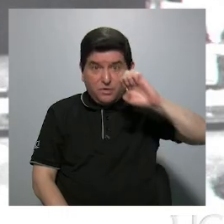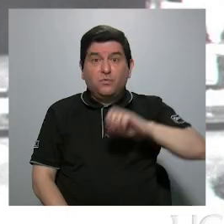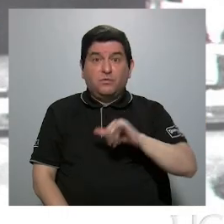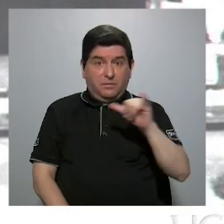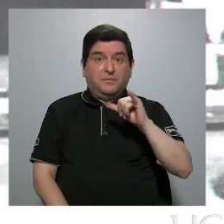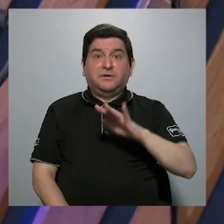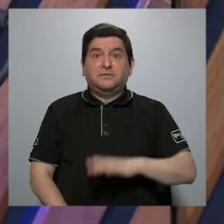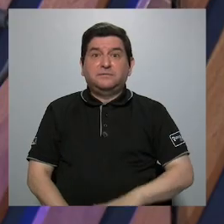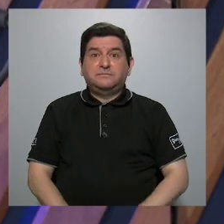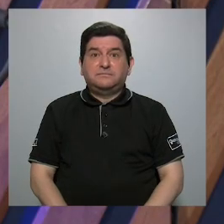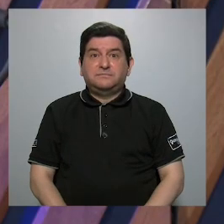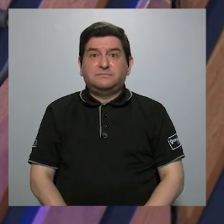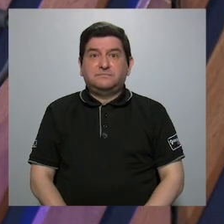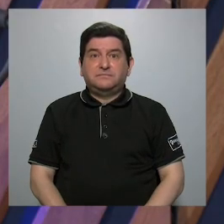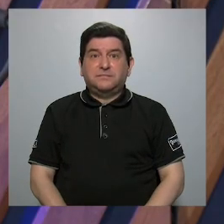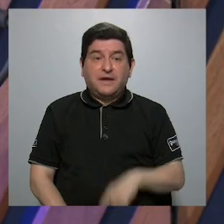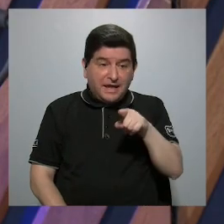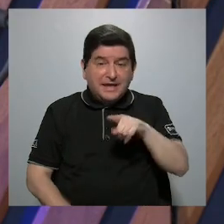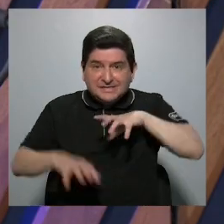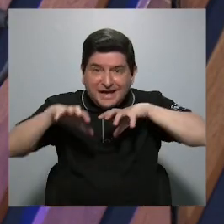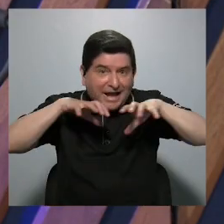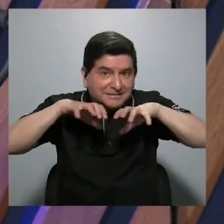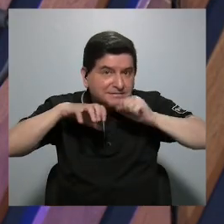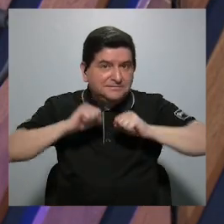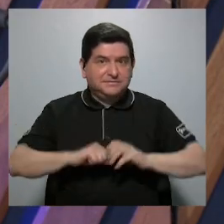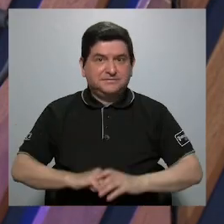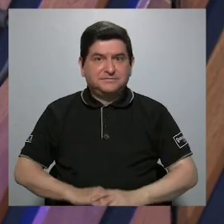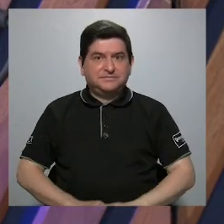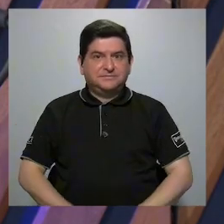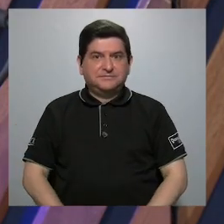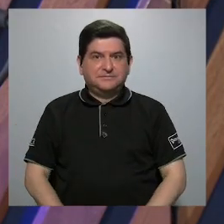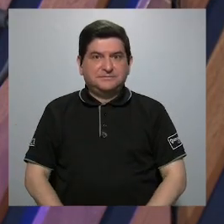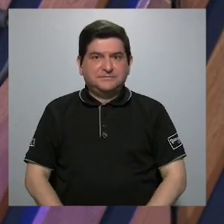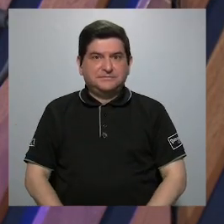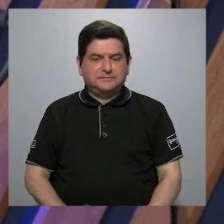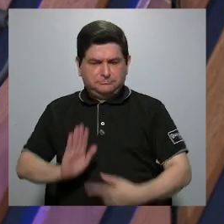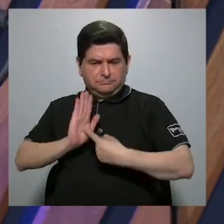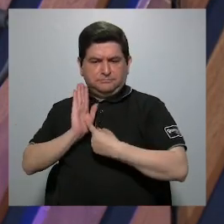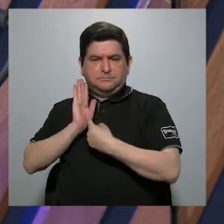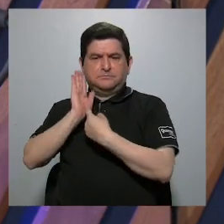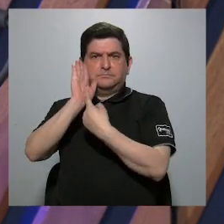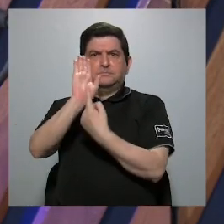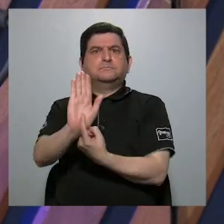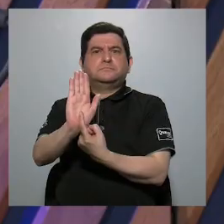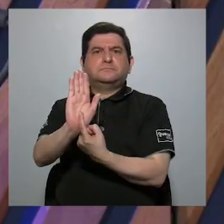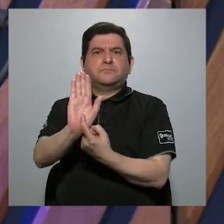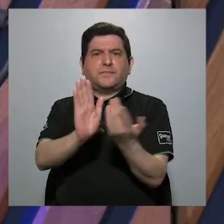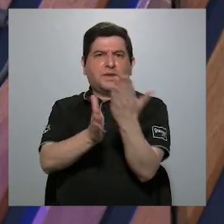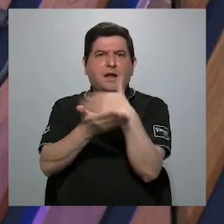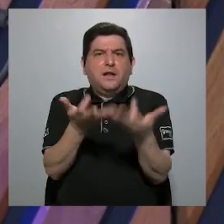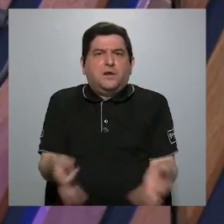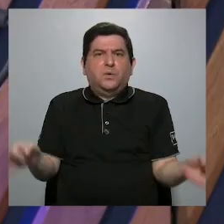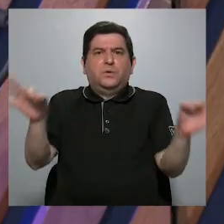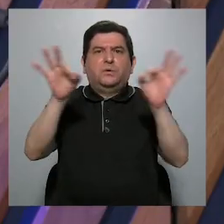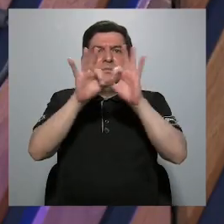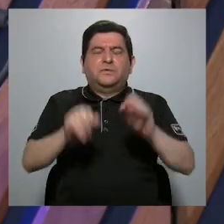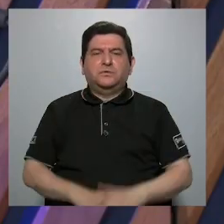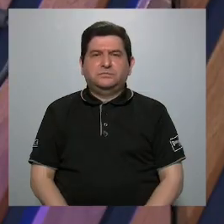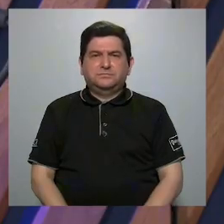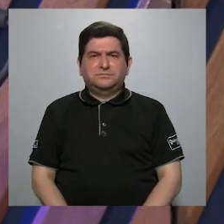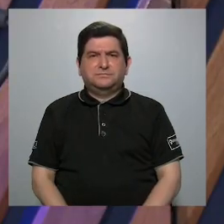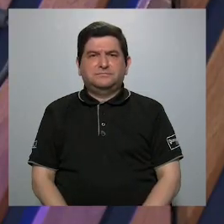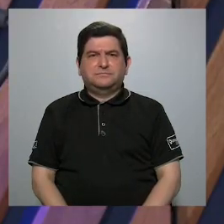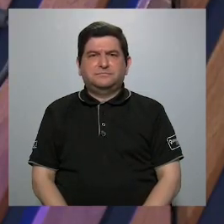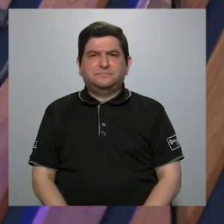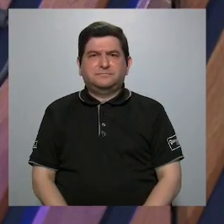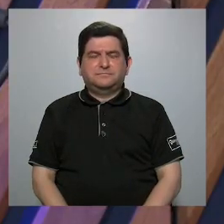europeas, y acto en el que se pone en evidencia algo fundamental,